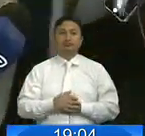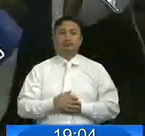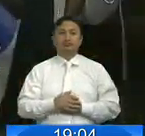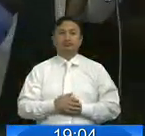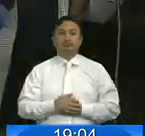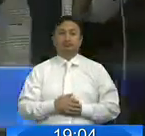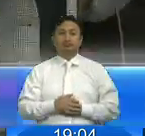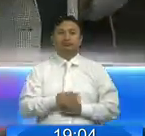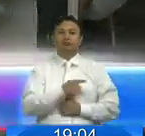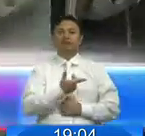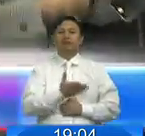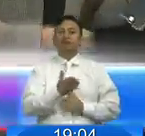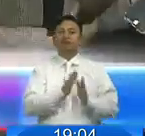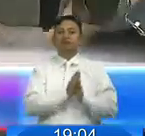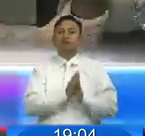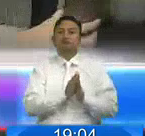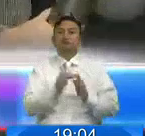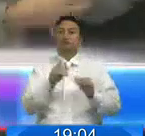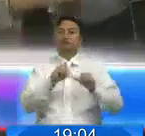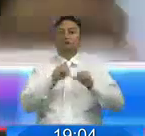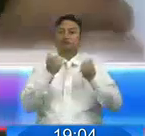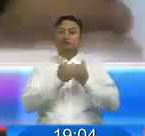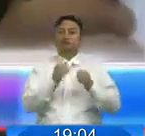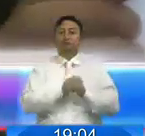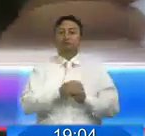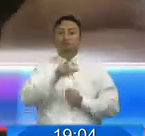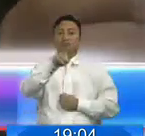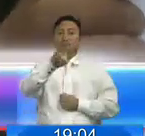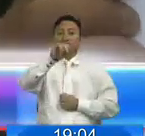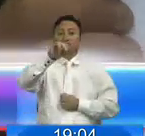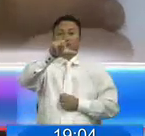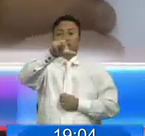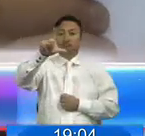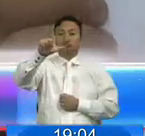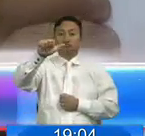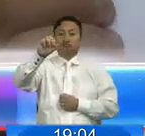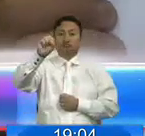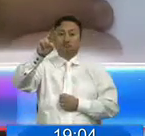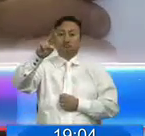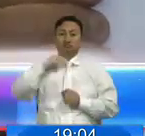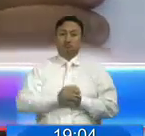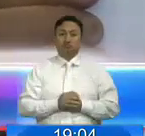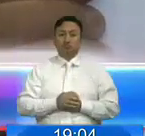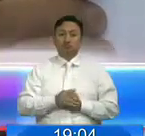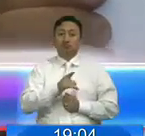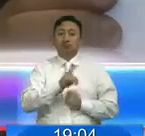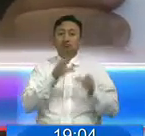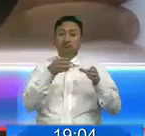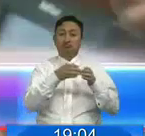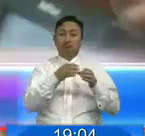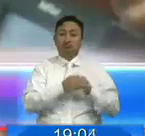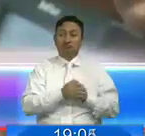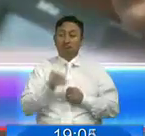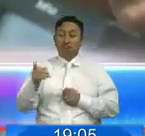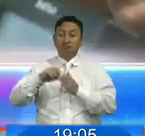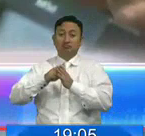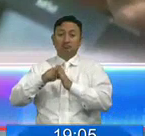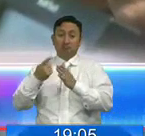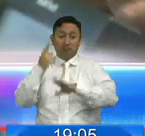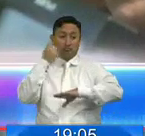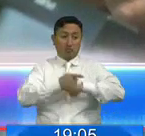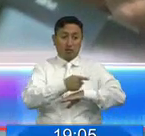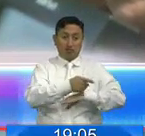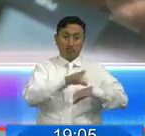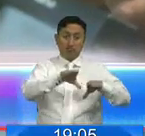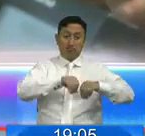El pedido llega de manos del legislador Fabricio Villamar. Él solicita directamente que el CAL acoja la orden del Contralor y destituya del cargo